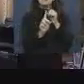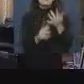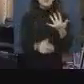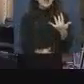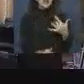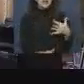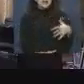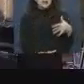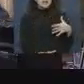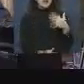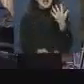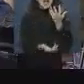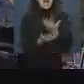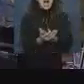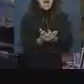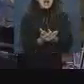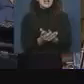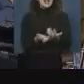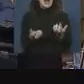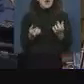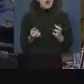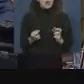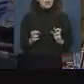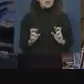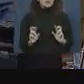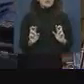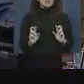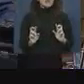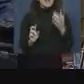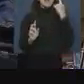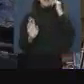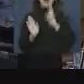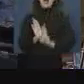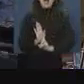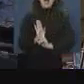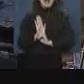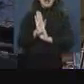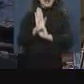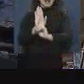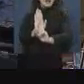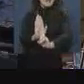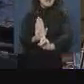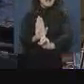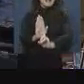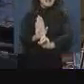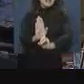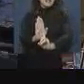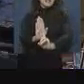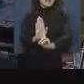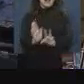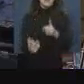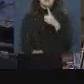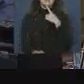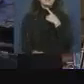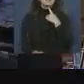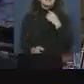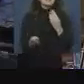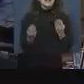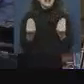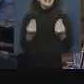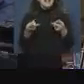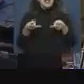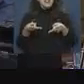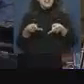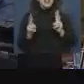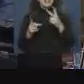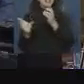fin de que existan las instancias de representación de los intereses necesidades y derechos colectivos